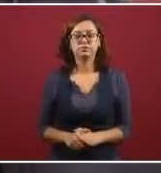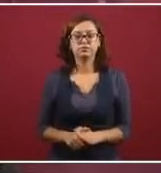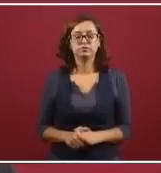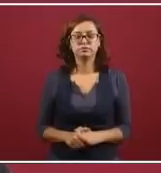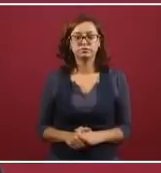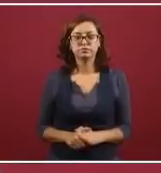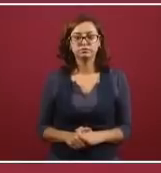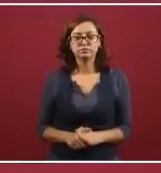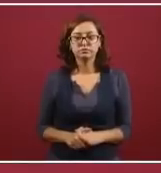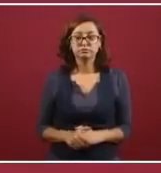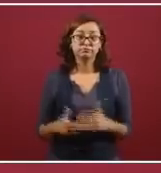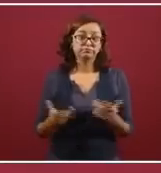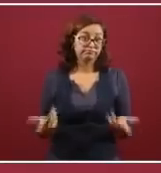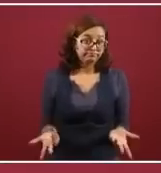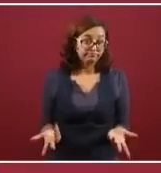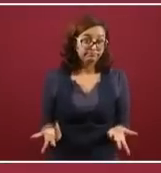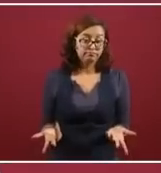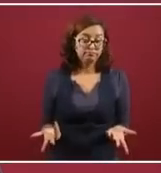Entonces, nosotros